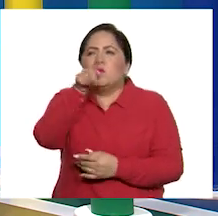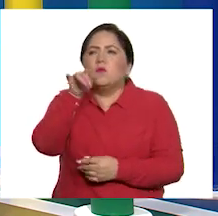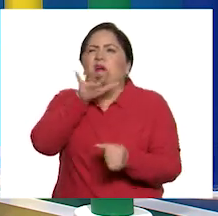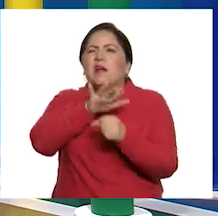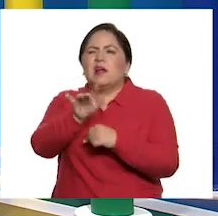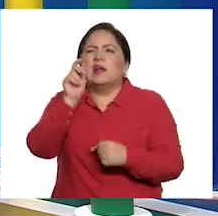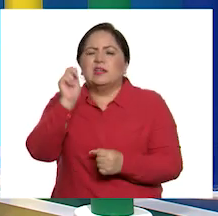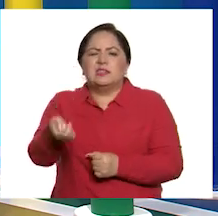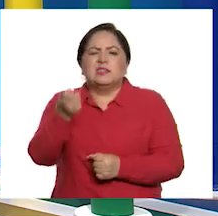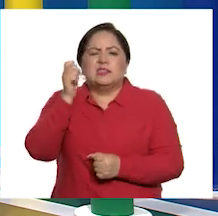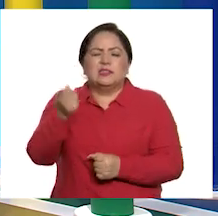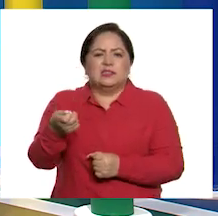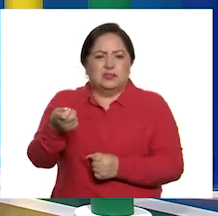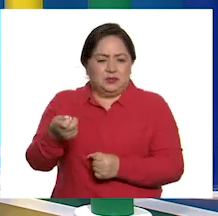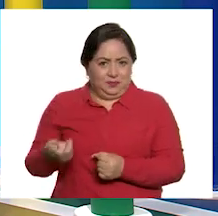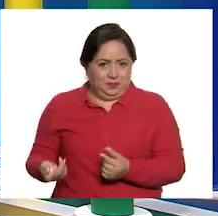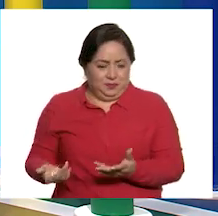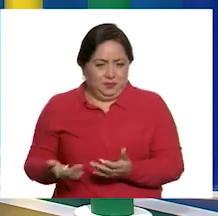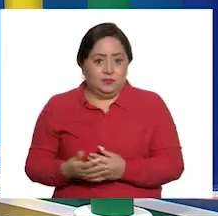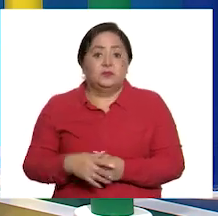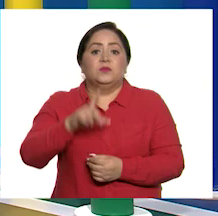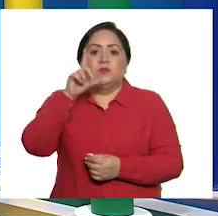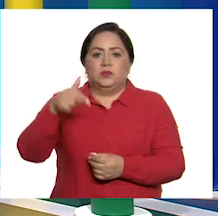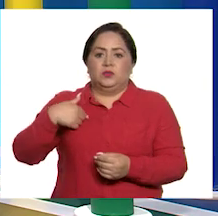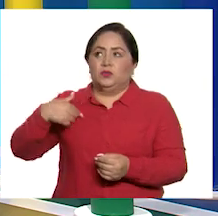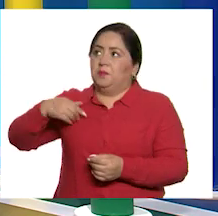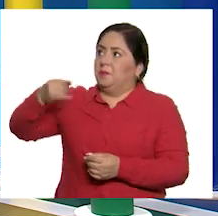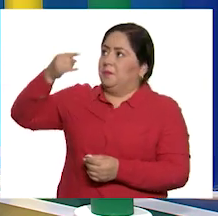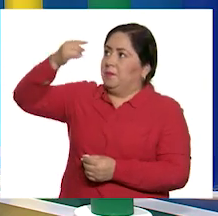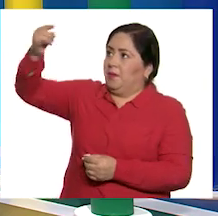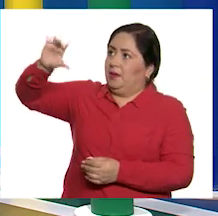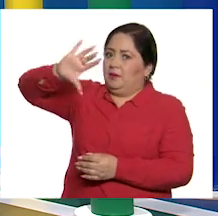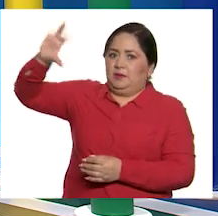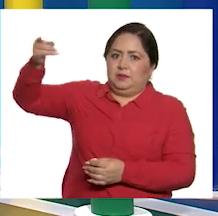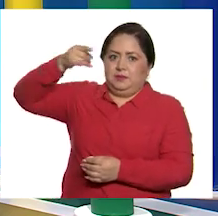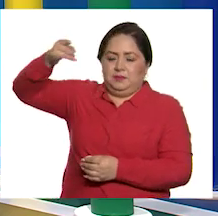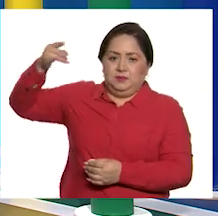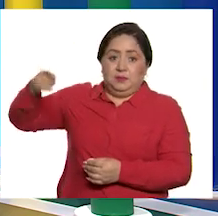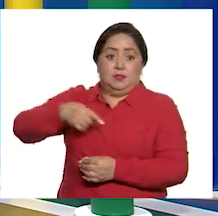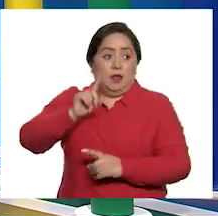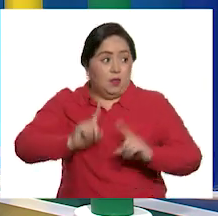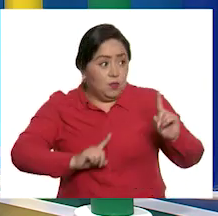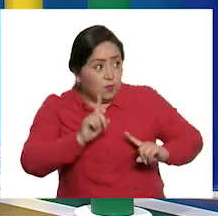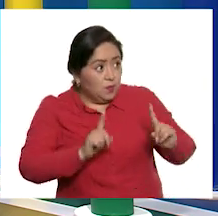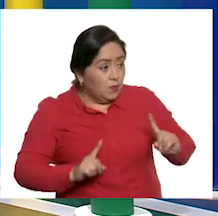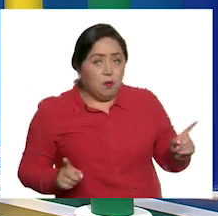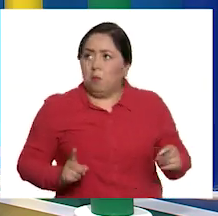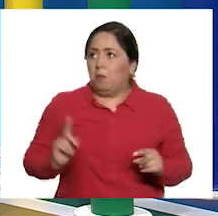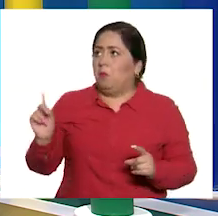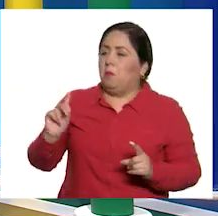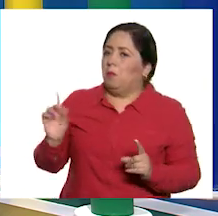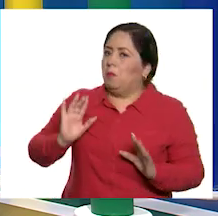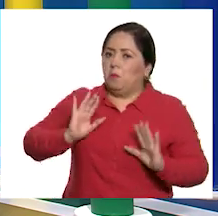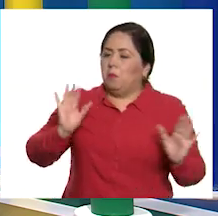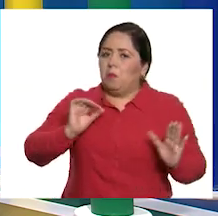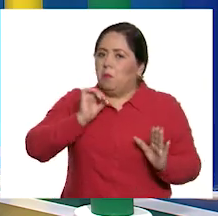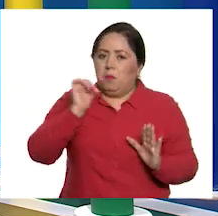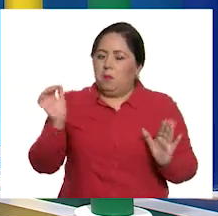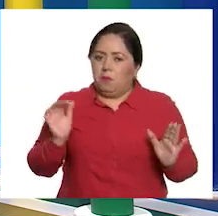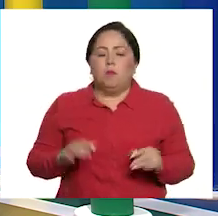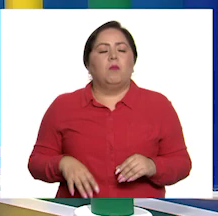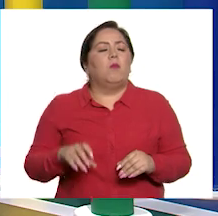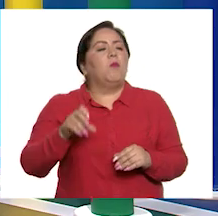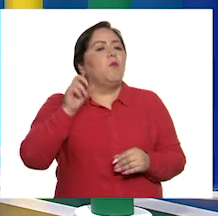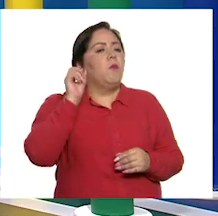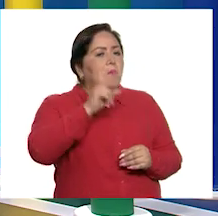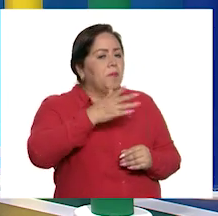reconocer qué se representa y yo las pegaré en el pizarrón. ¿Tienen alguna duda? No, ninguna. Muy,